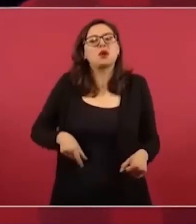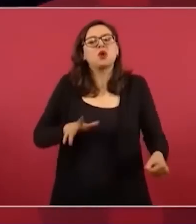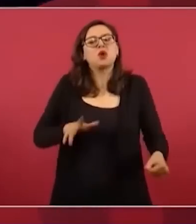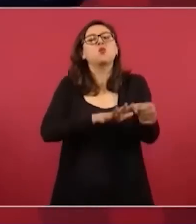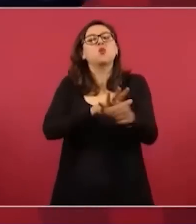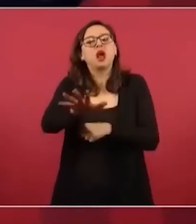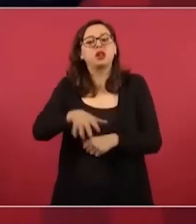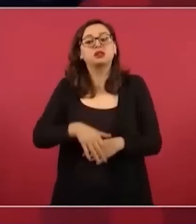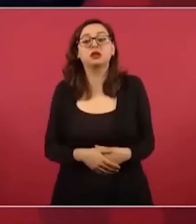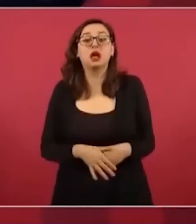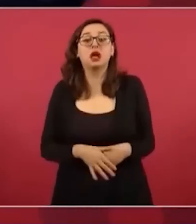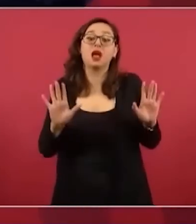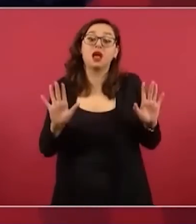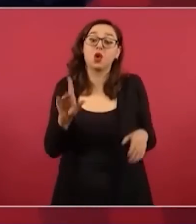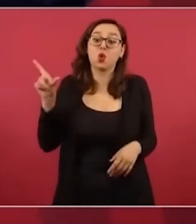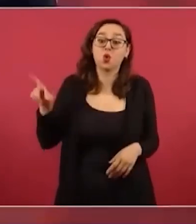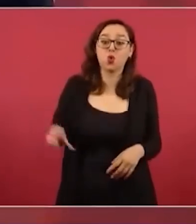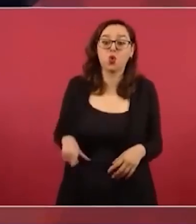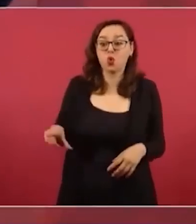élites